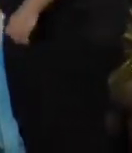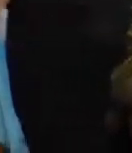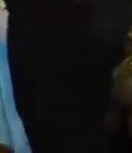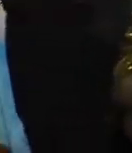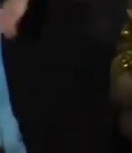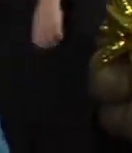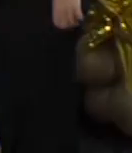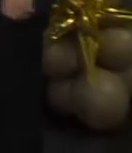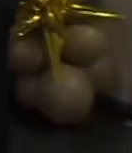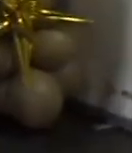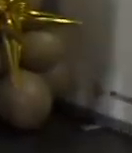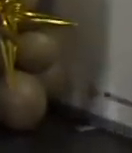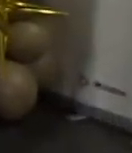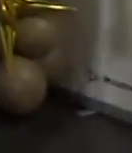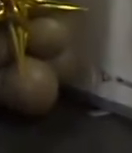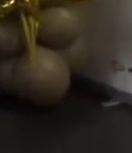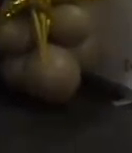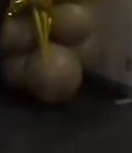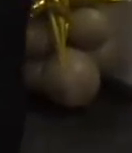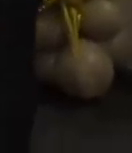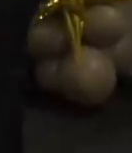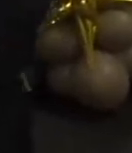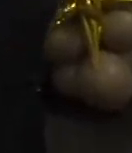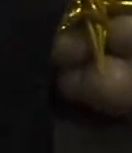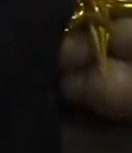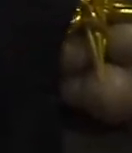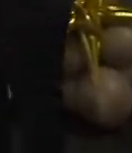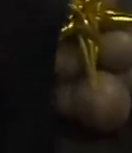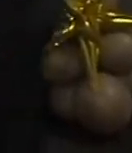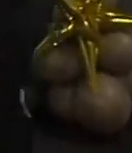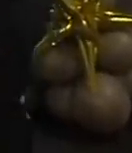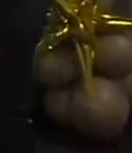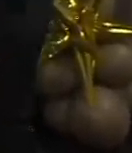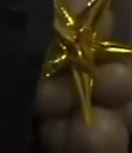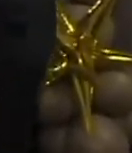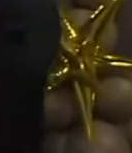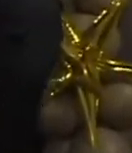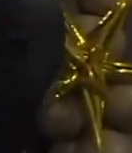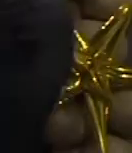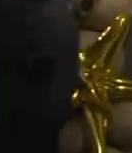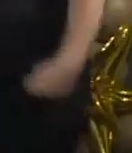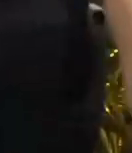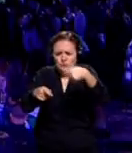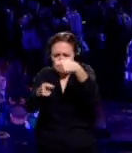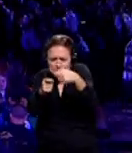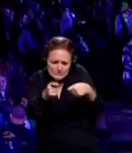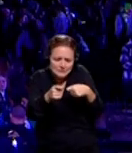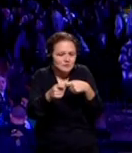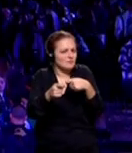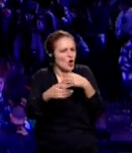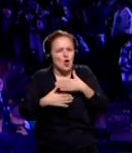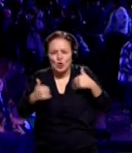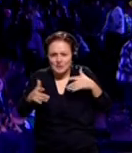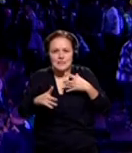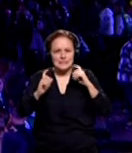Revoltosos se van, se van, se van. Se van, se van, se van. Y con mis canciones y con mi disfraz.